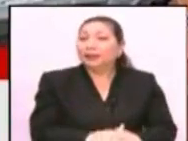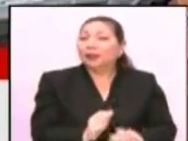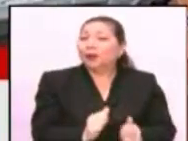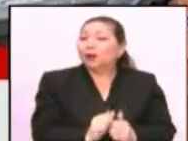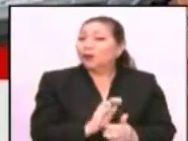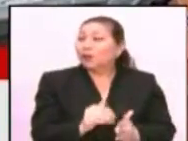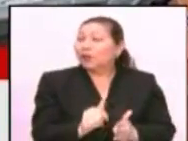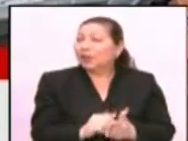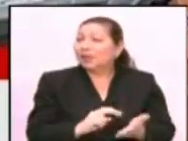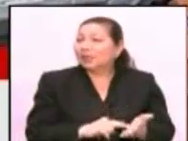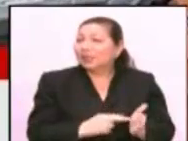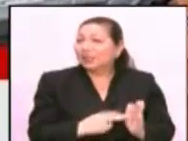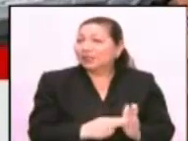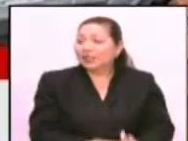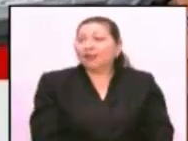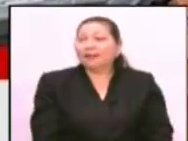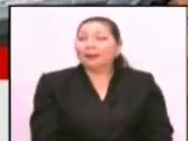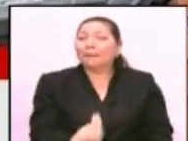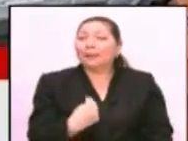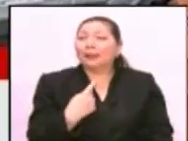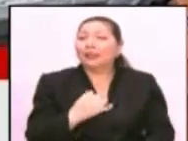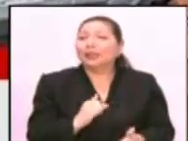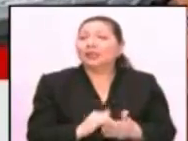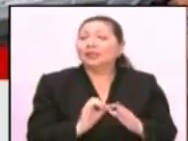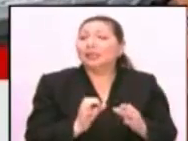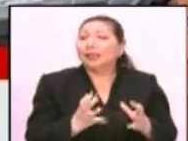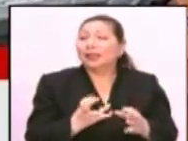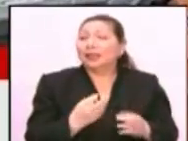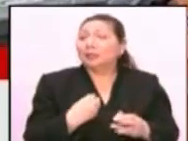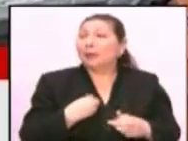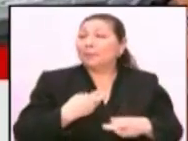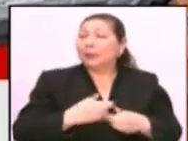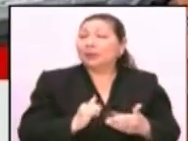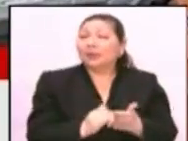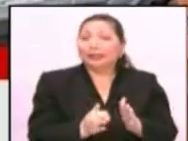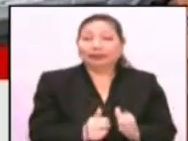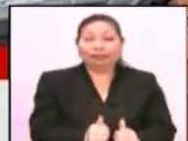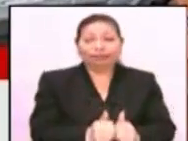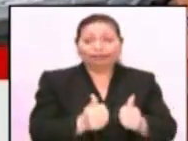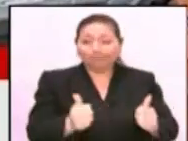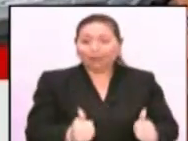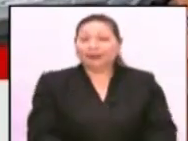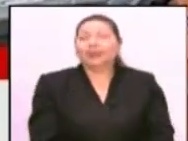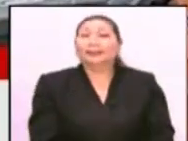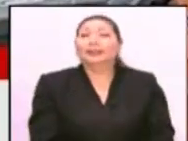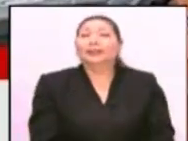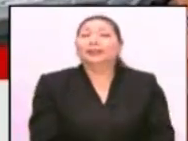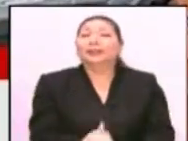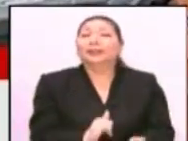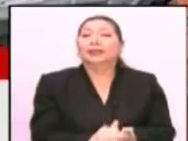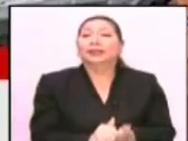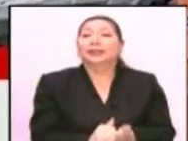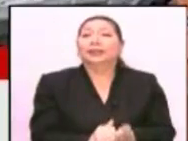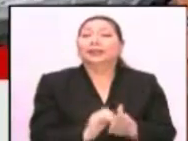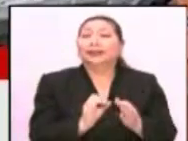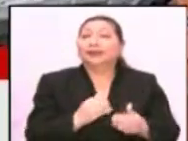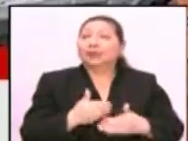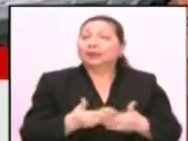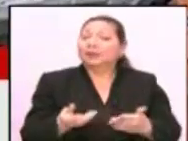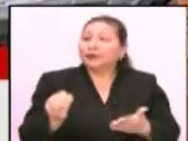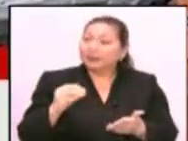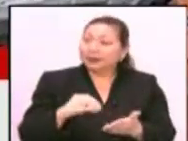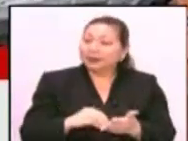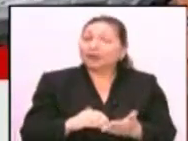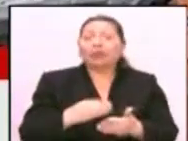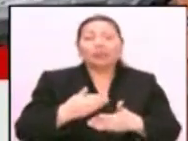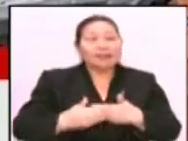Con toda la implicancia que significa esa seguridad, para nosotros es, si queremos ser cárceles productivas, hay que separar definitivamente de las cárceles a aquellos que siguen